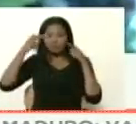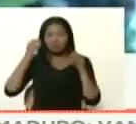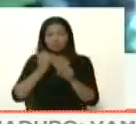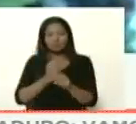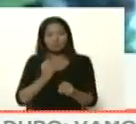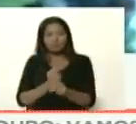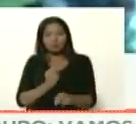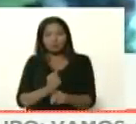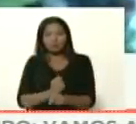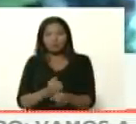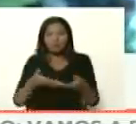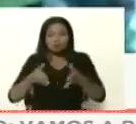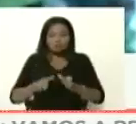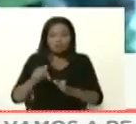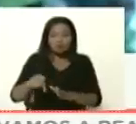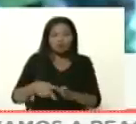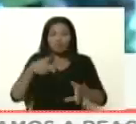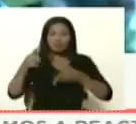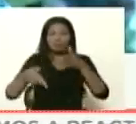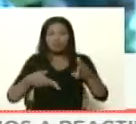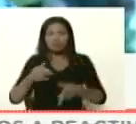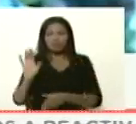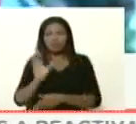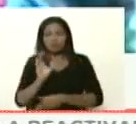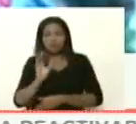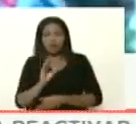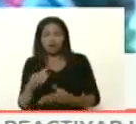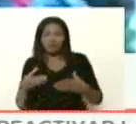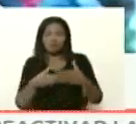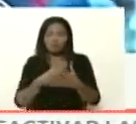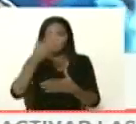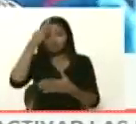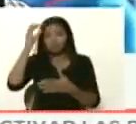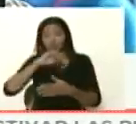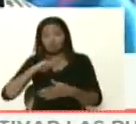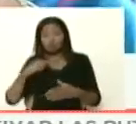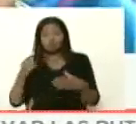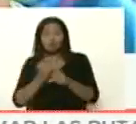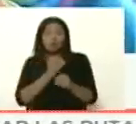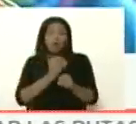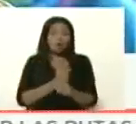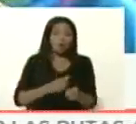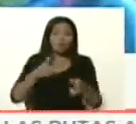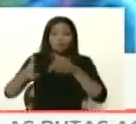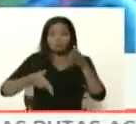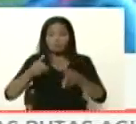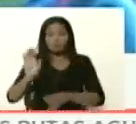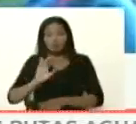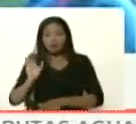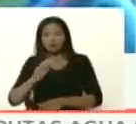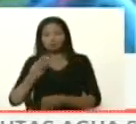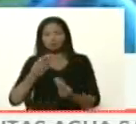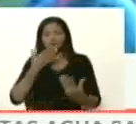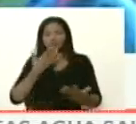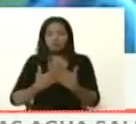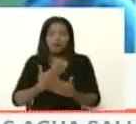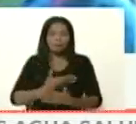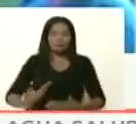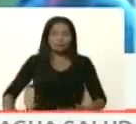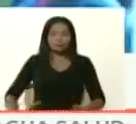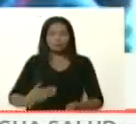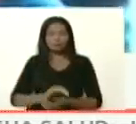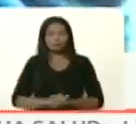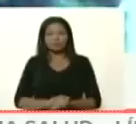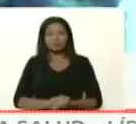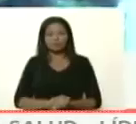obrerista, nacido del Metro de Caracas y del Sindicato de los Trabajadores del Metro de Caracas. Muchas gracias, presidente.